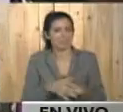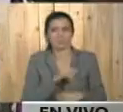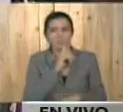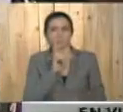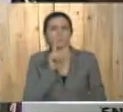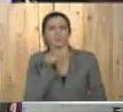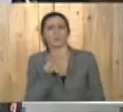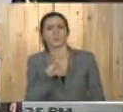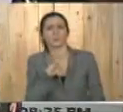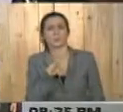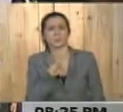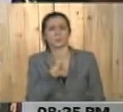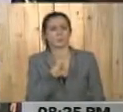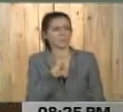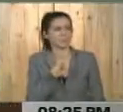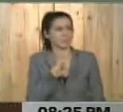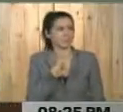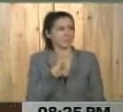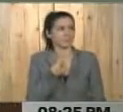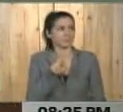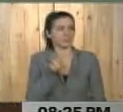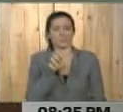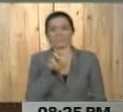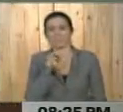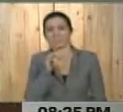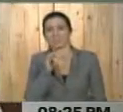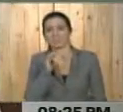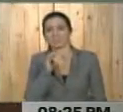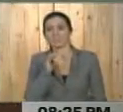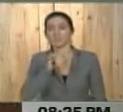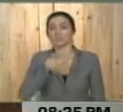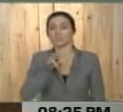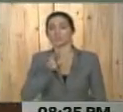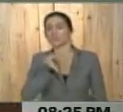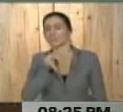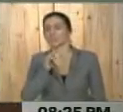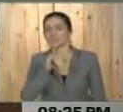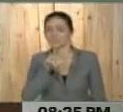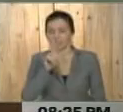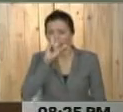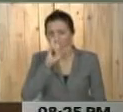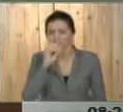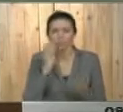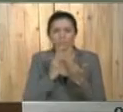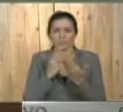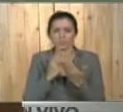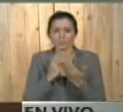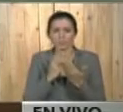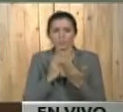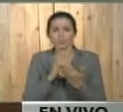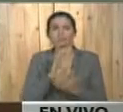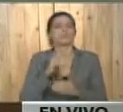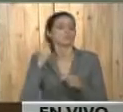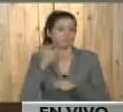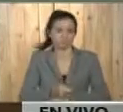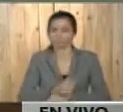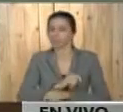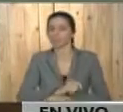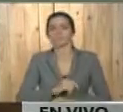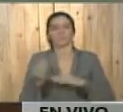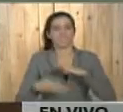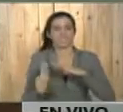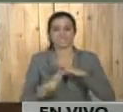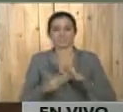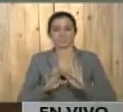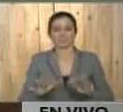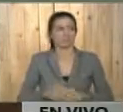llamas tú? Wilnelis Franco. Wilnelis Franco. ¿Qué año estás estudiando? También soy bachiller. ¿Verdad? ¿Van a estudiar? ¿Qué